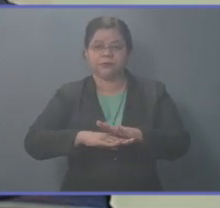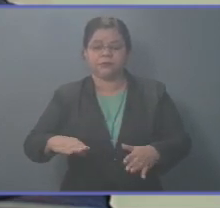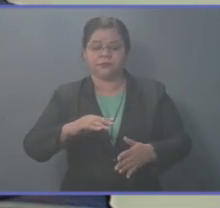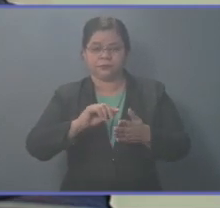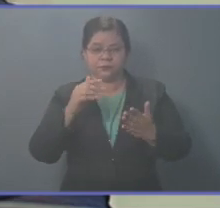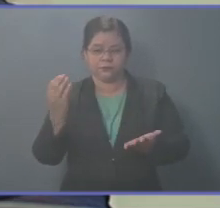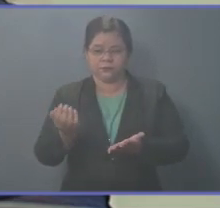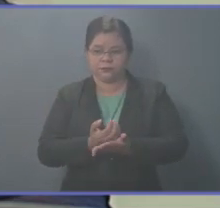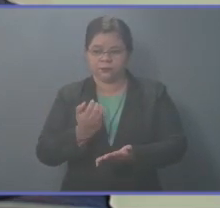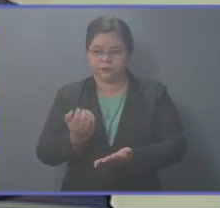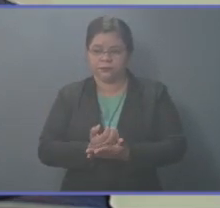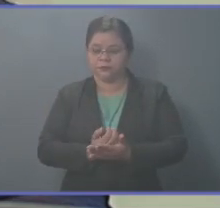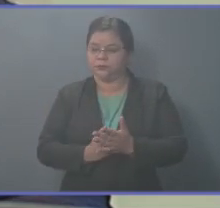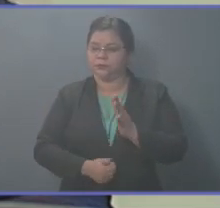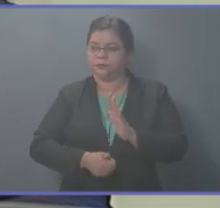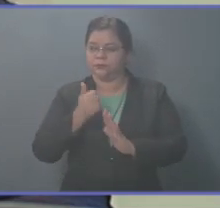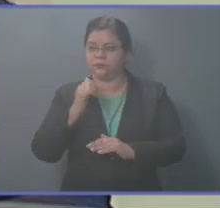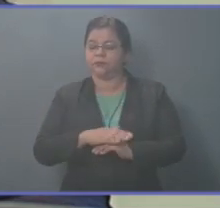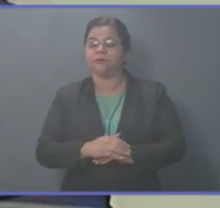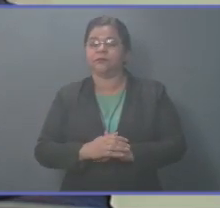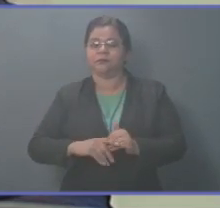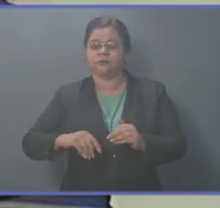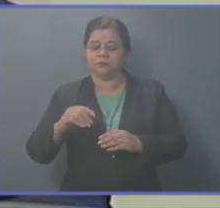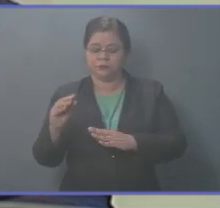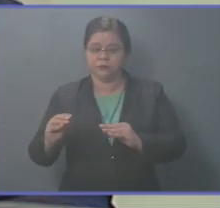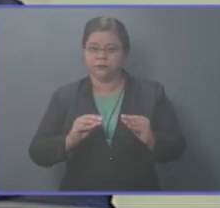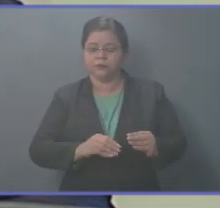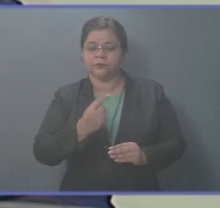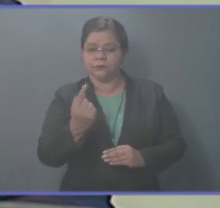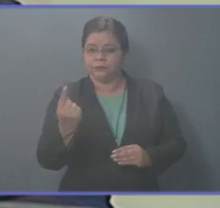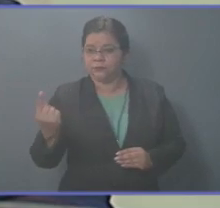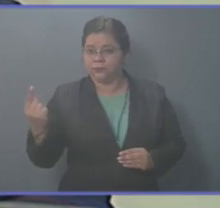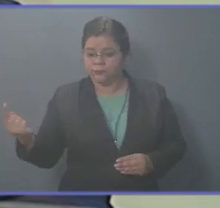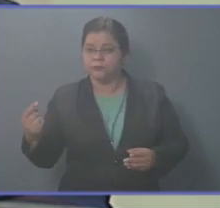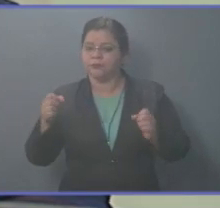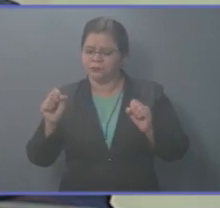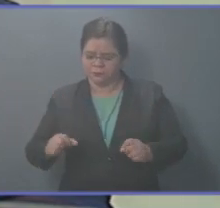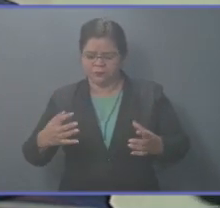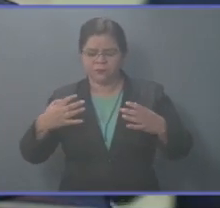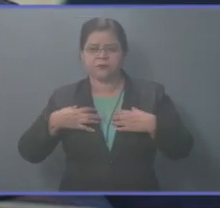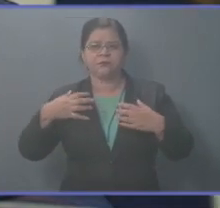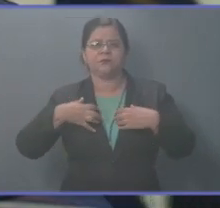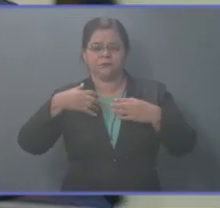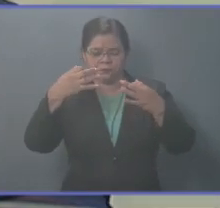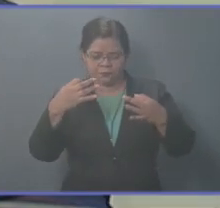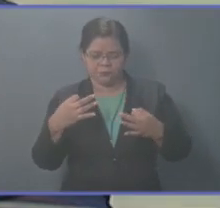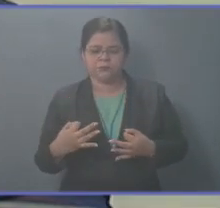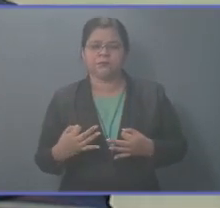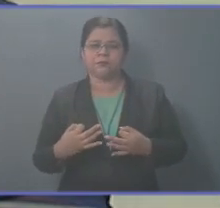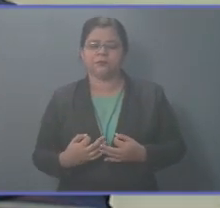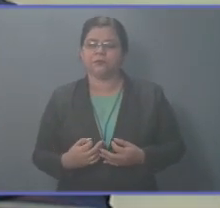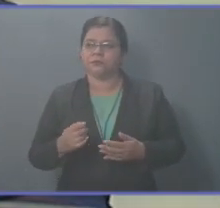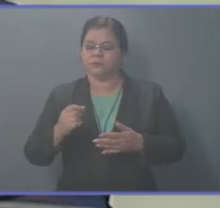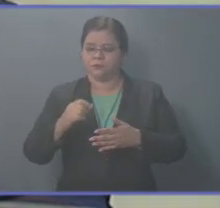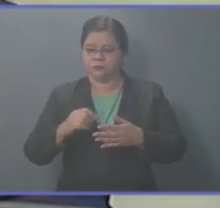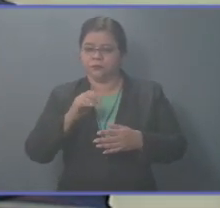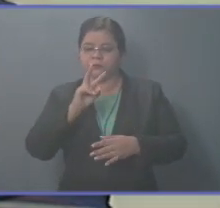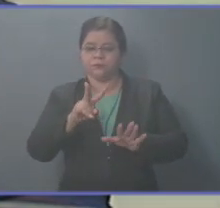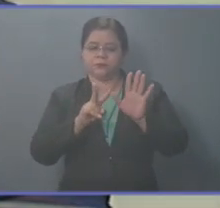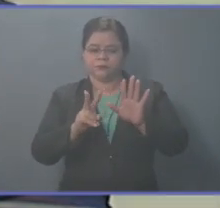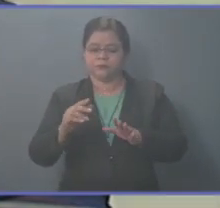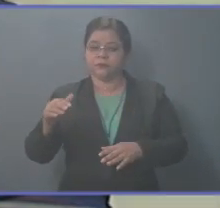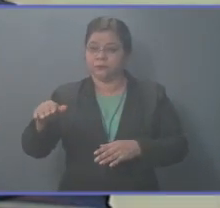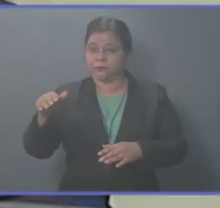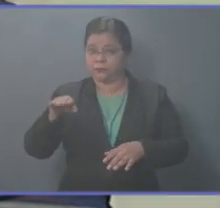que atienda a asegurar a todos los habitantes una existencia digna del ser humano, sentencia de 26 de septiembre de